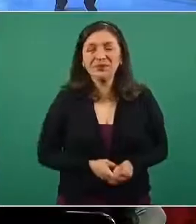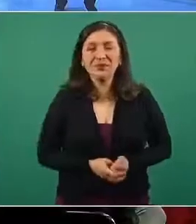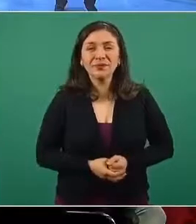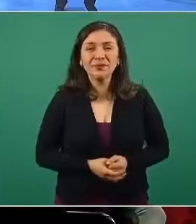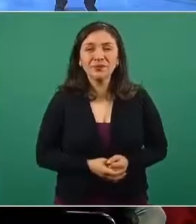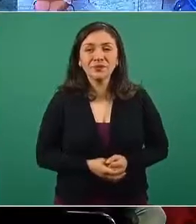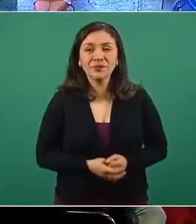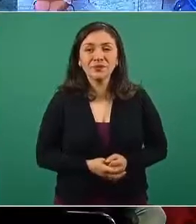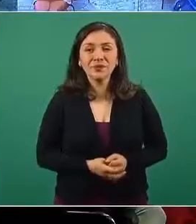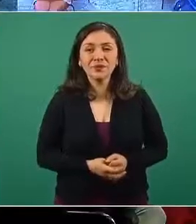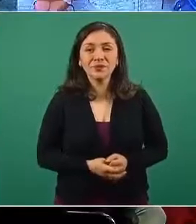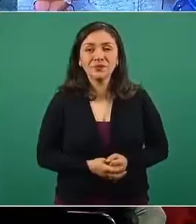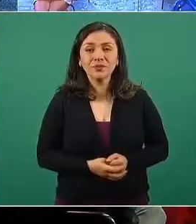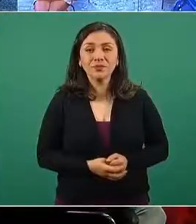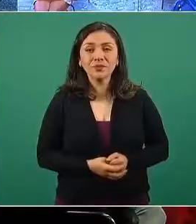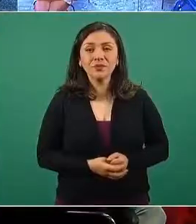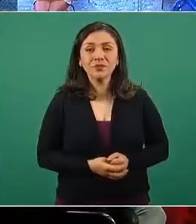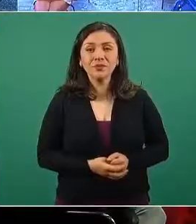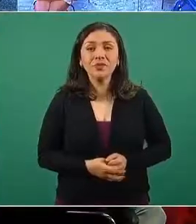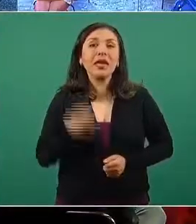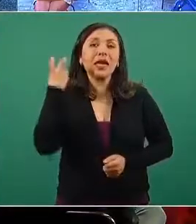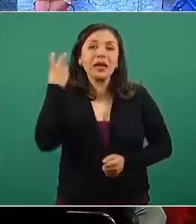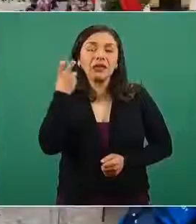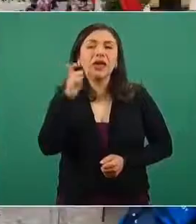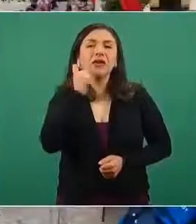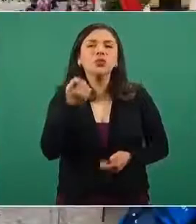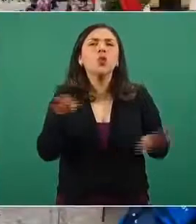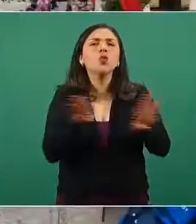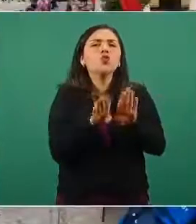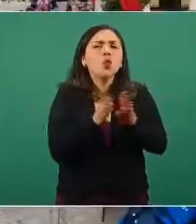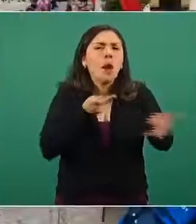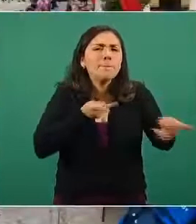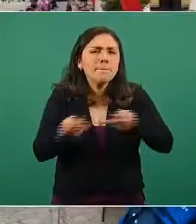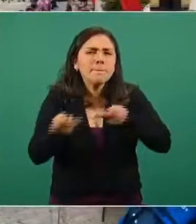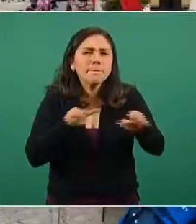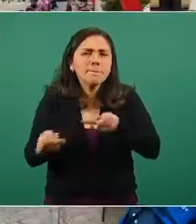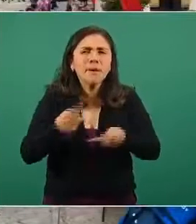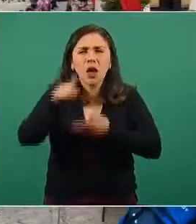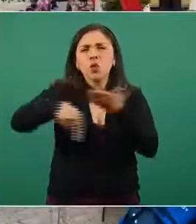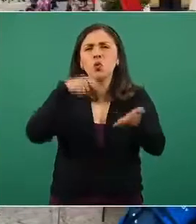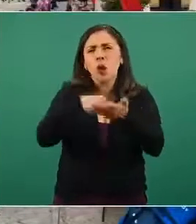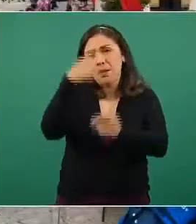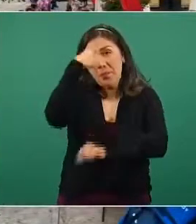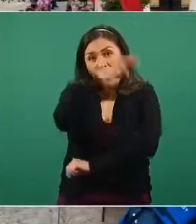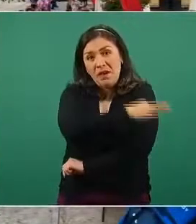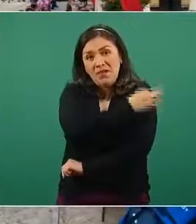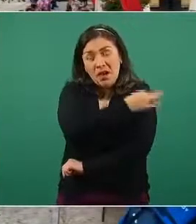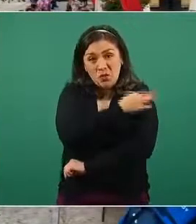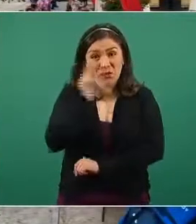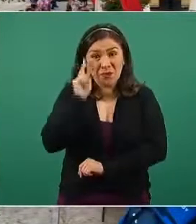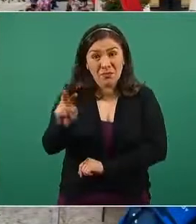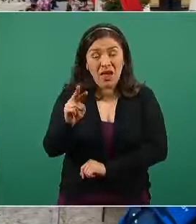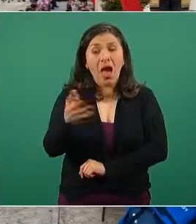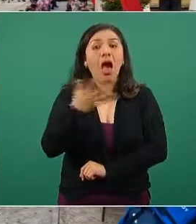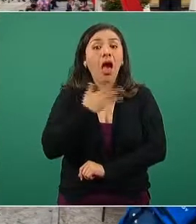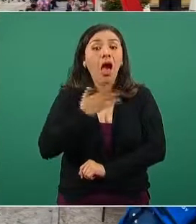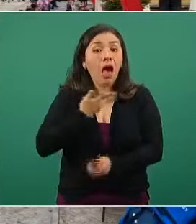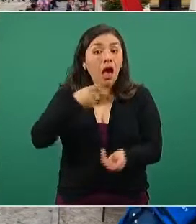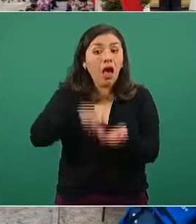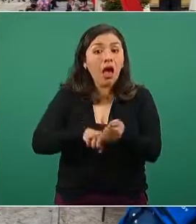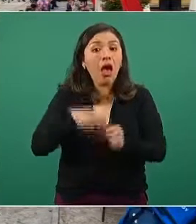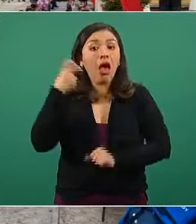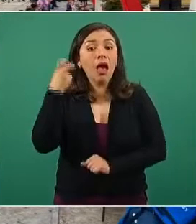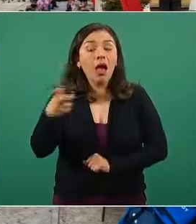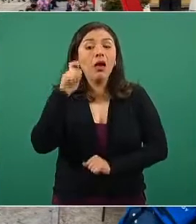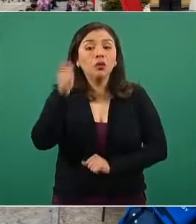ver justo un poco de la logística, cómo se lleva a cabo en campo abierto. Aquí tenemos representada